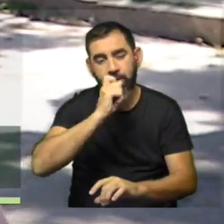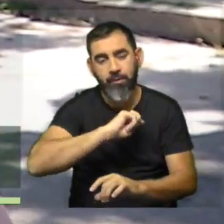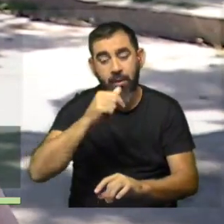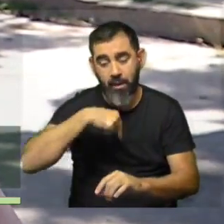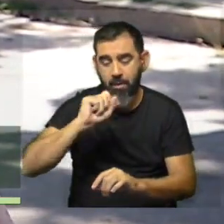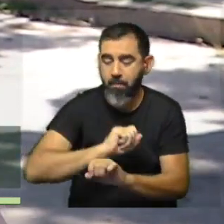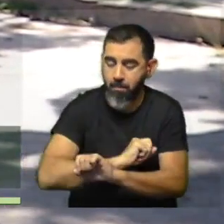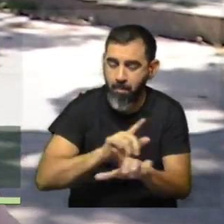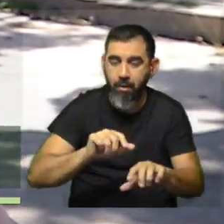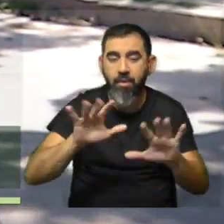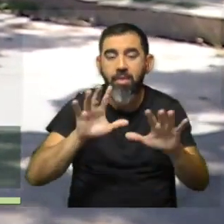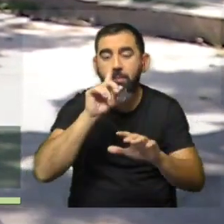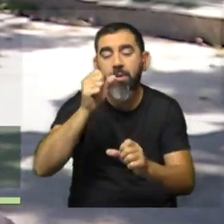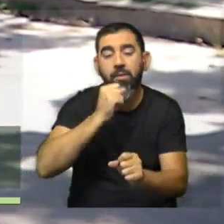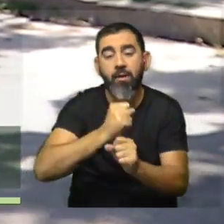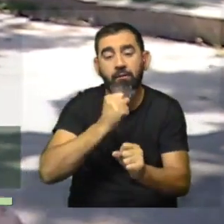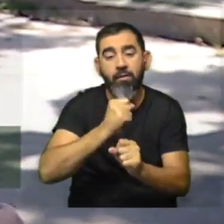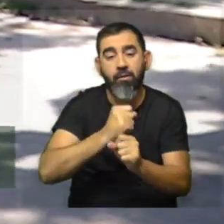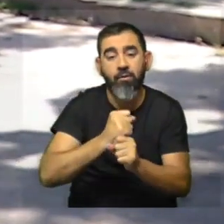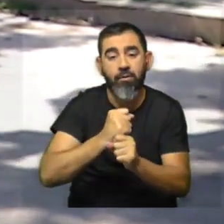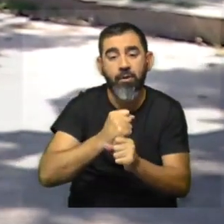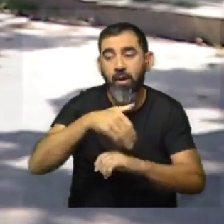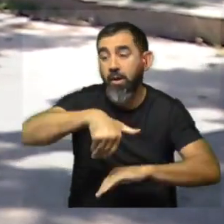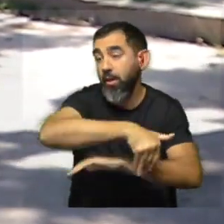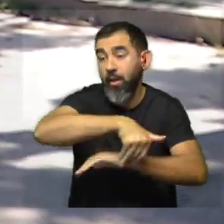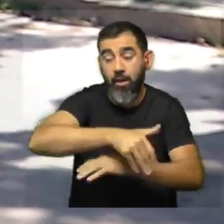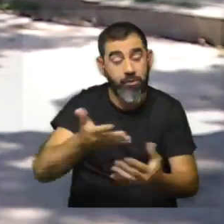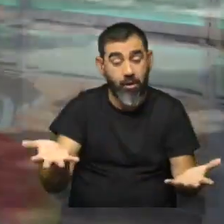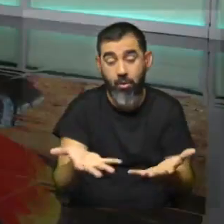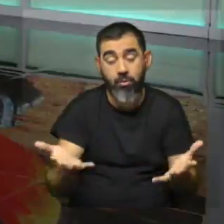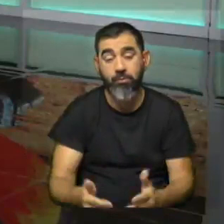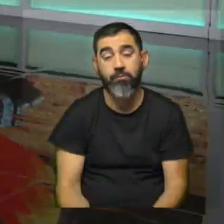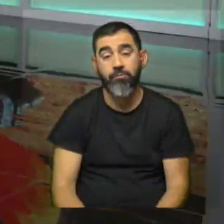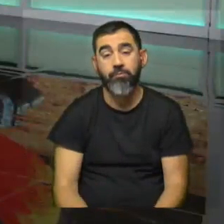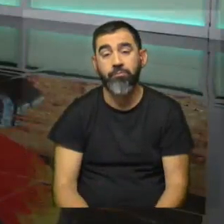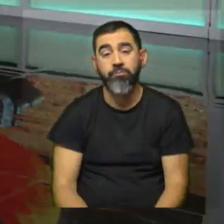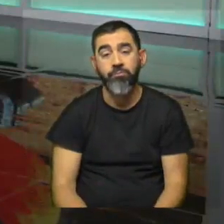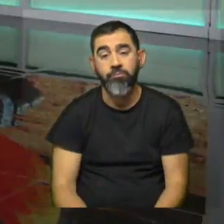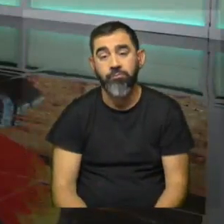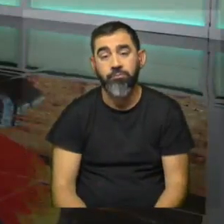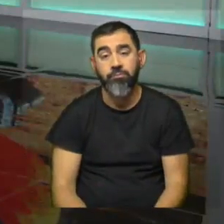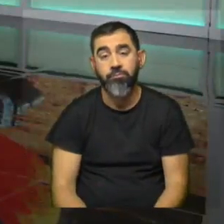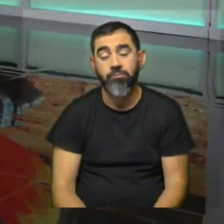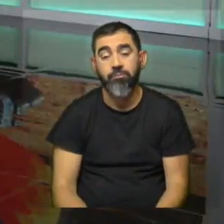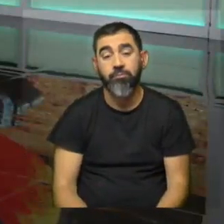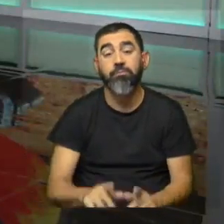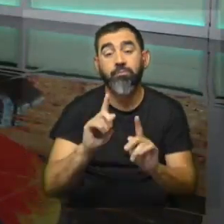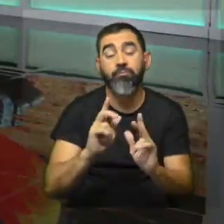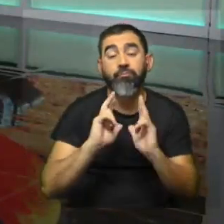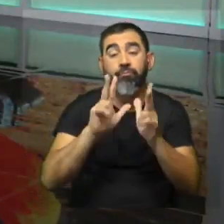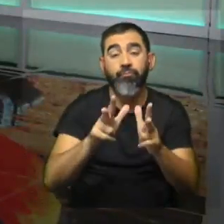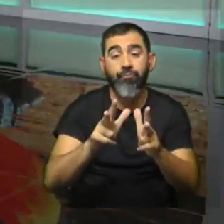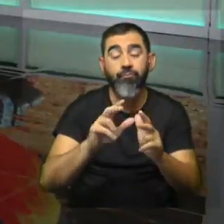estamos mal. Y hay 10.000 trabajadores que estamos en la calle. En este marco, Camacho agregó que